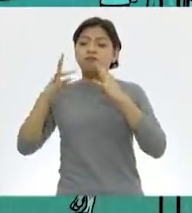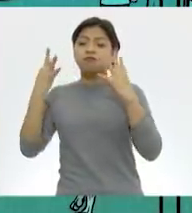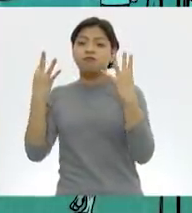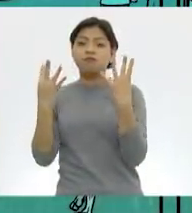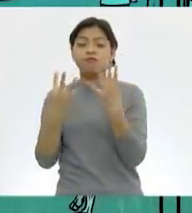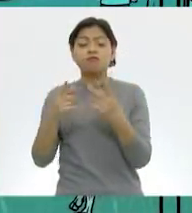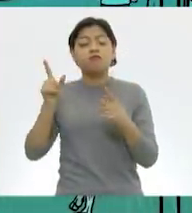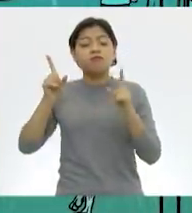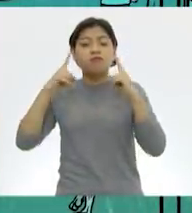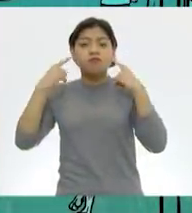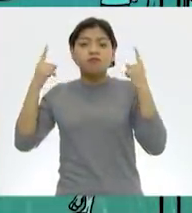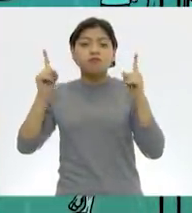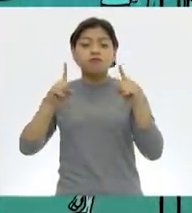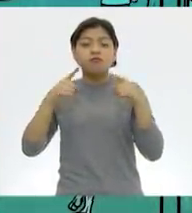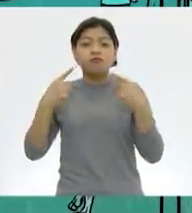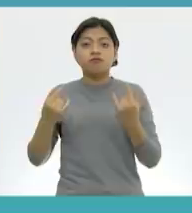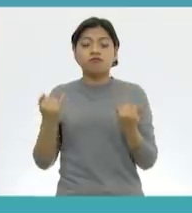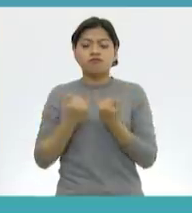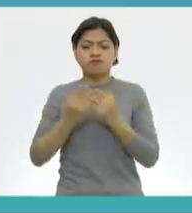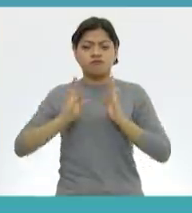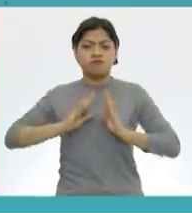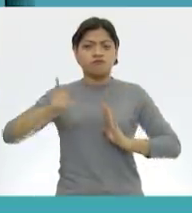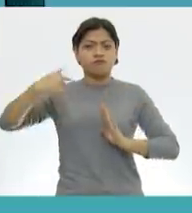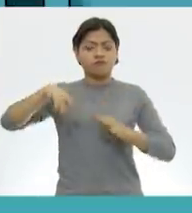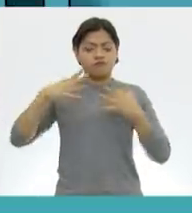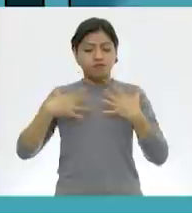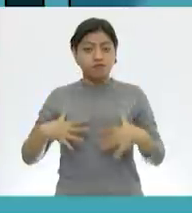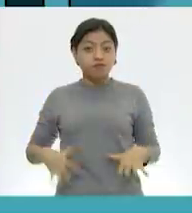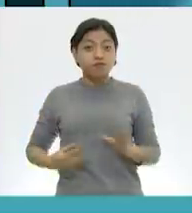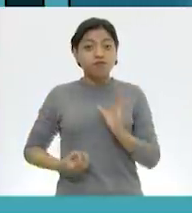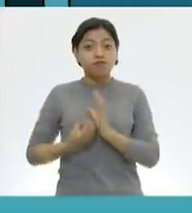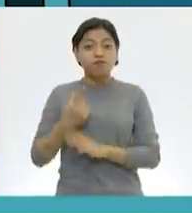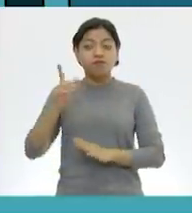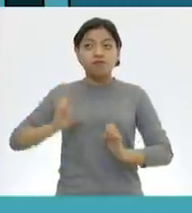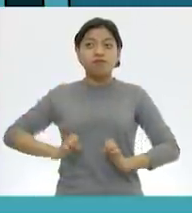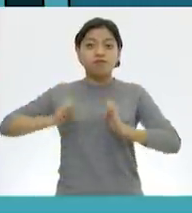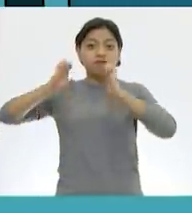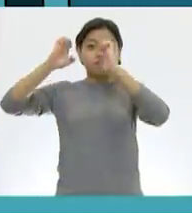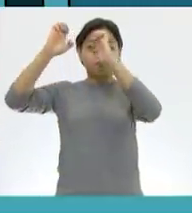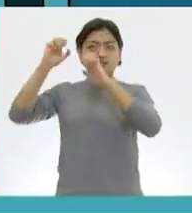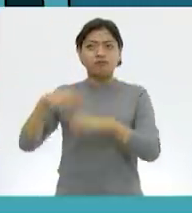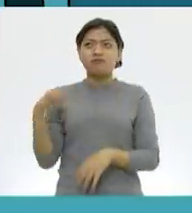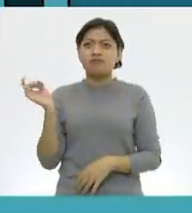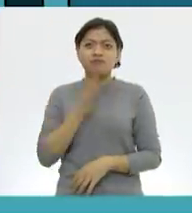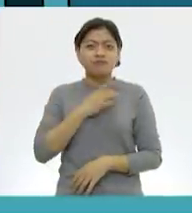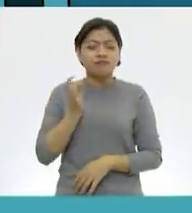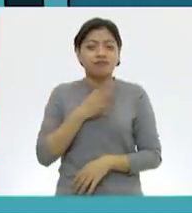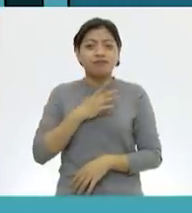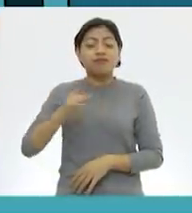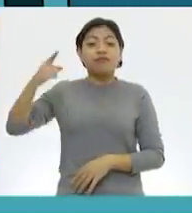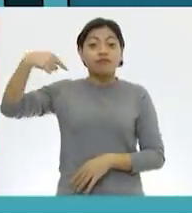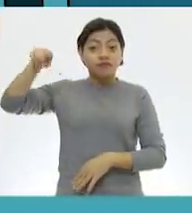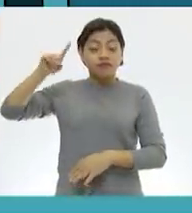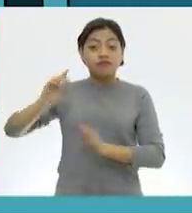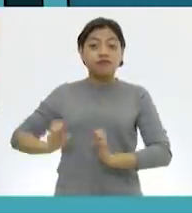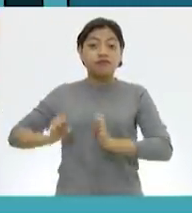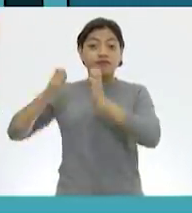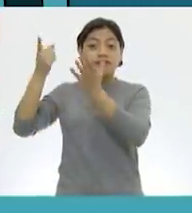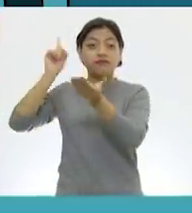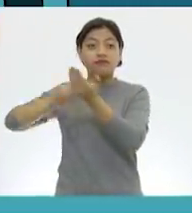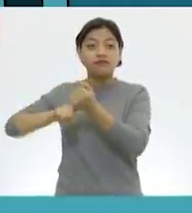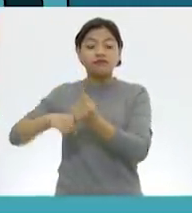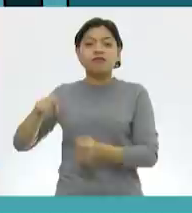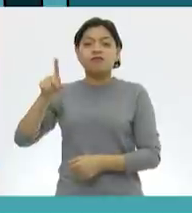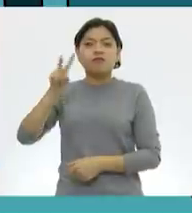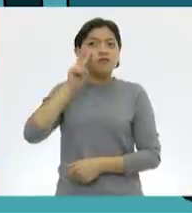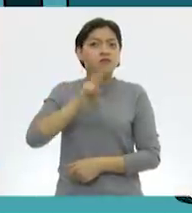militares lucían sus uniformes nuevos. Edificios de ladrillo, tenebrosos, en cuyos interiores adivinaba yo